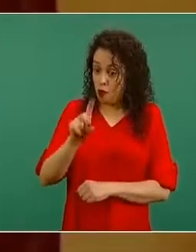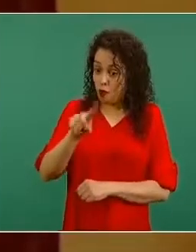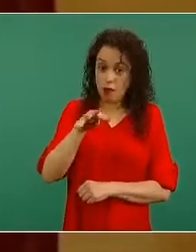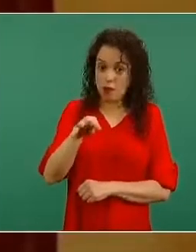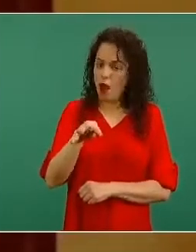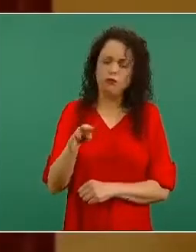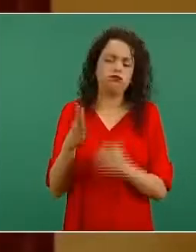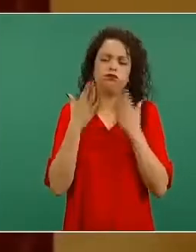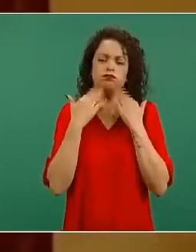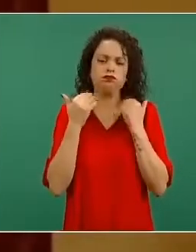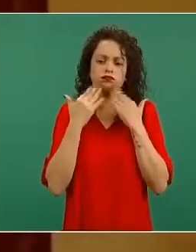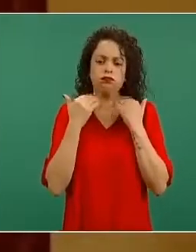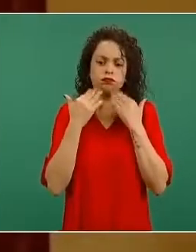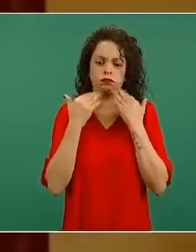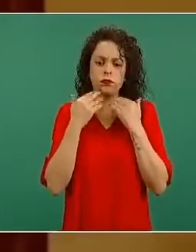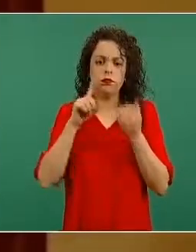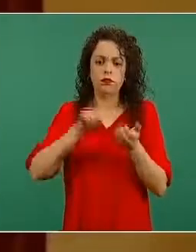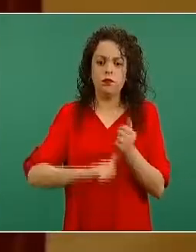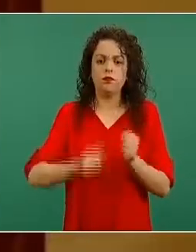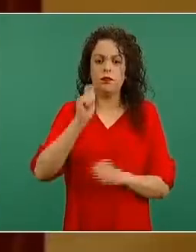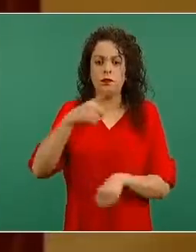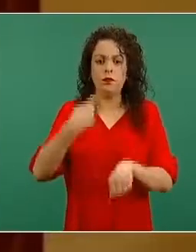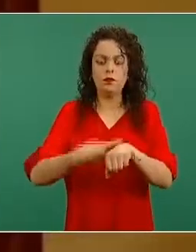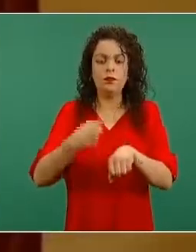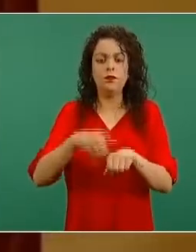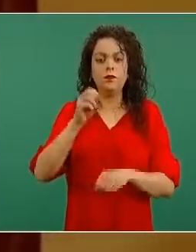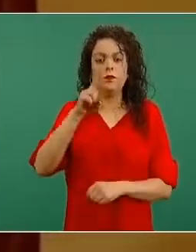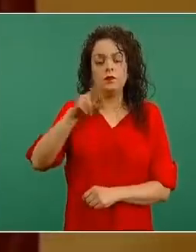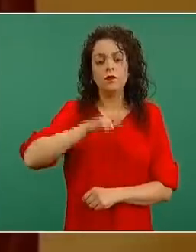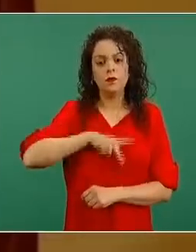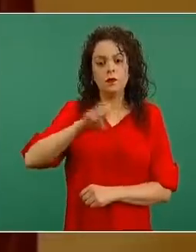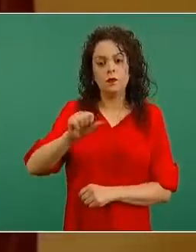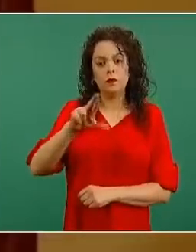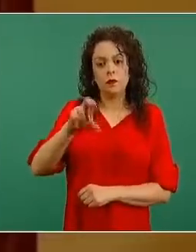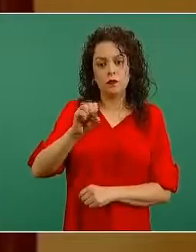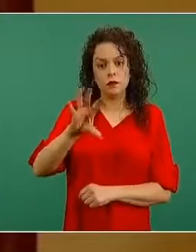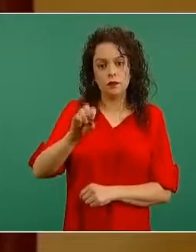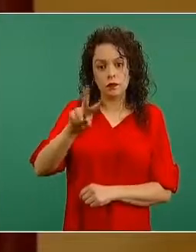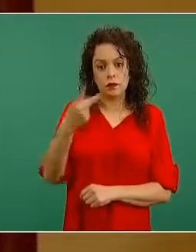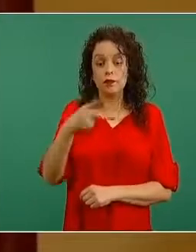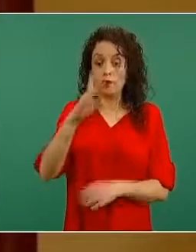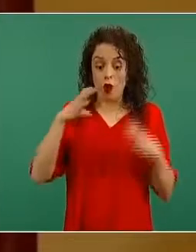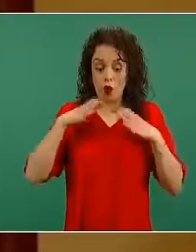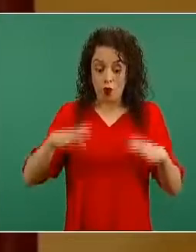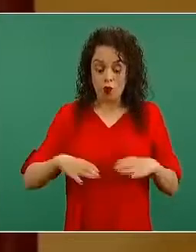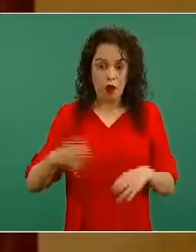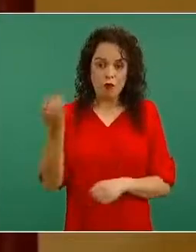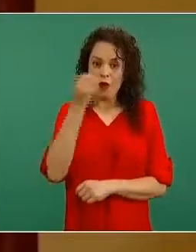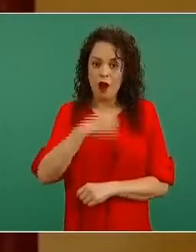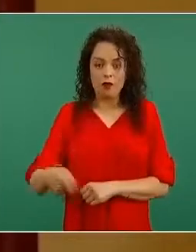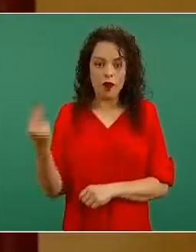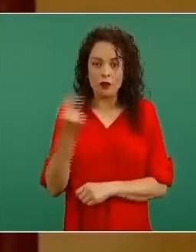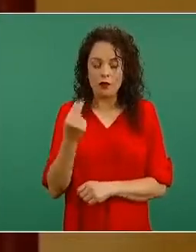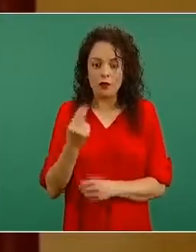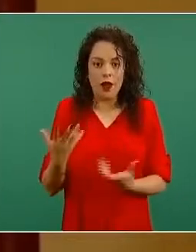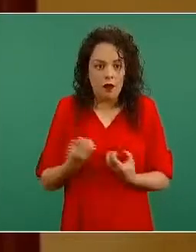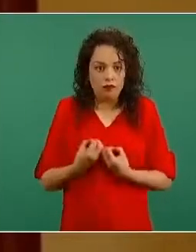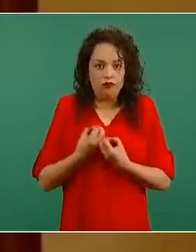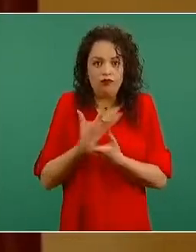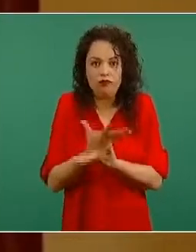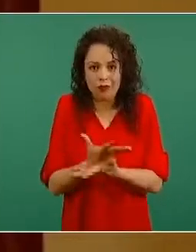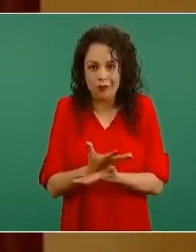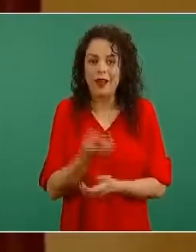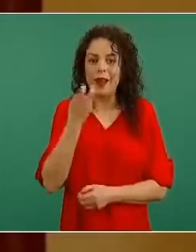la enfermedad que produce SARS-CoV-2. Pero el cuerpo reacciona ante ello y desde luego hace algunos síntomas, como los que estoy